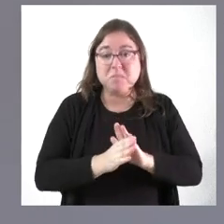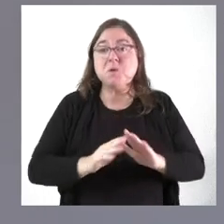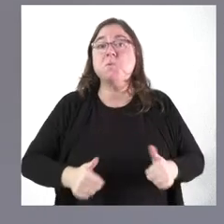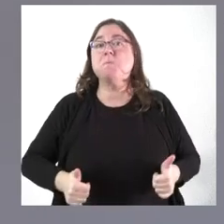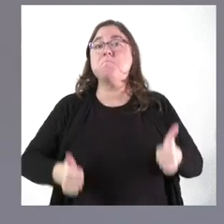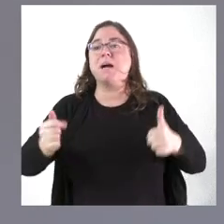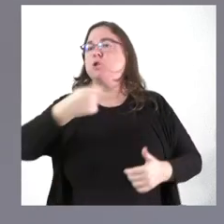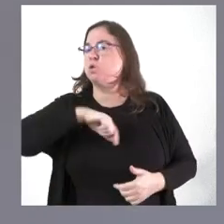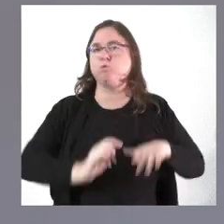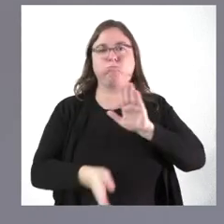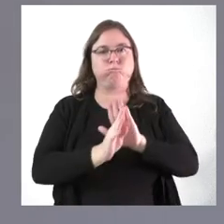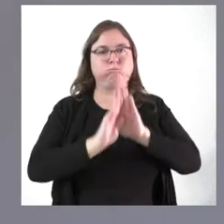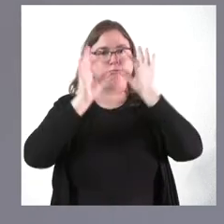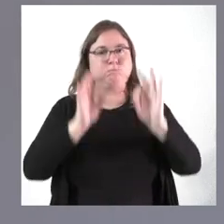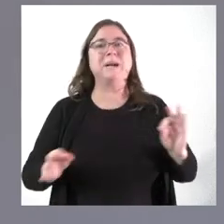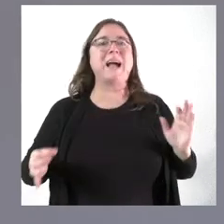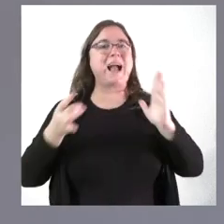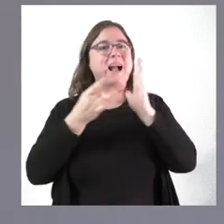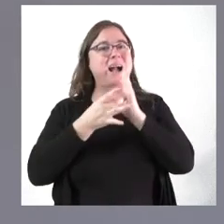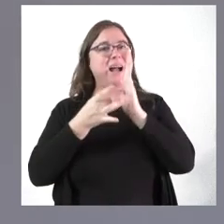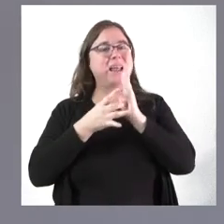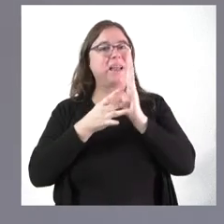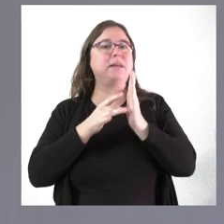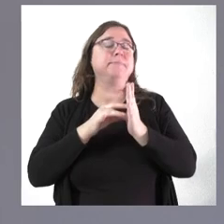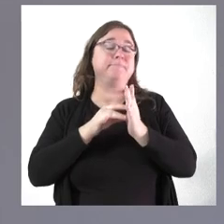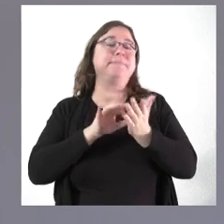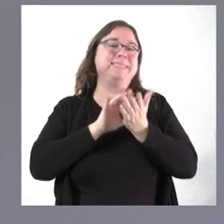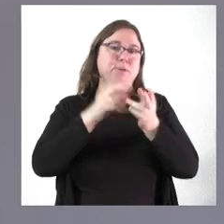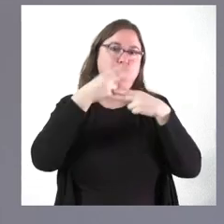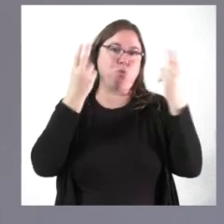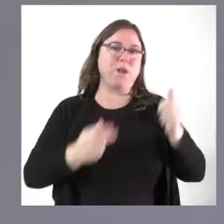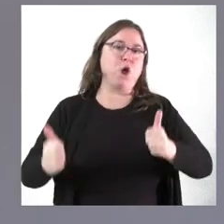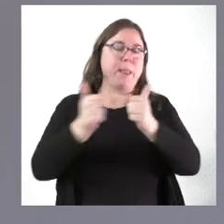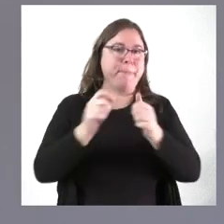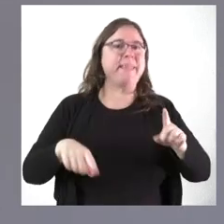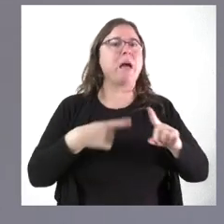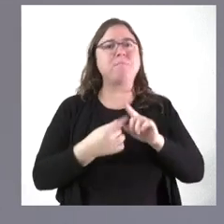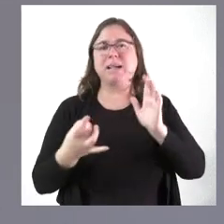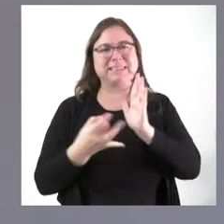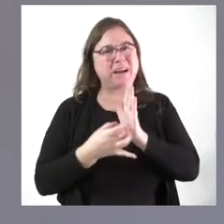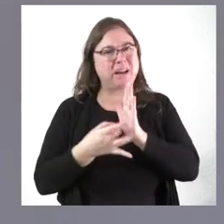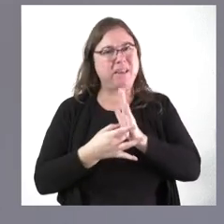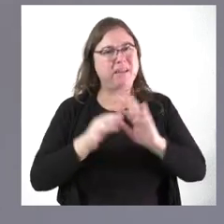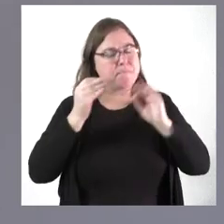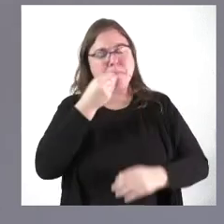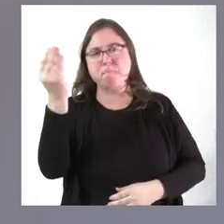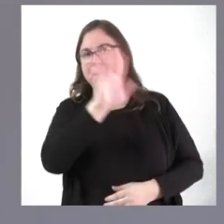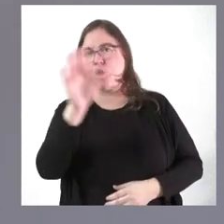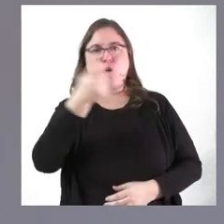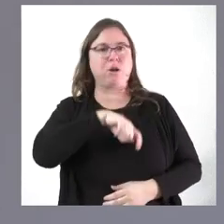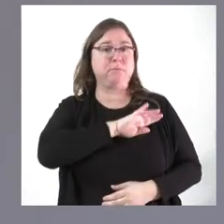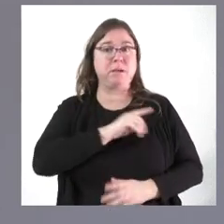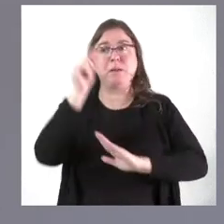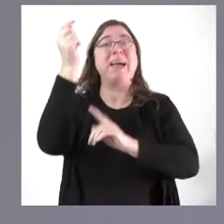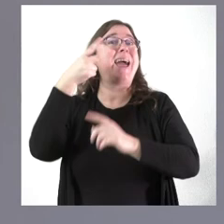nosotros seguimos asegurando la calidad de la prestación de servicio público de dependencia y una calidad que es considerada como la mejor de toda España por parte